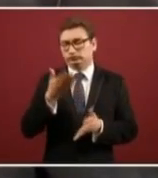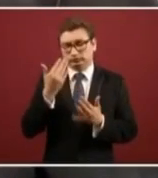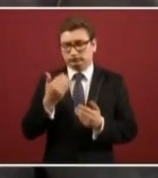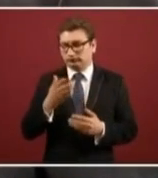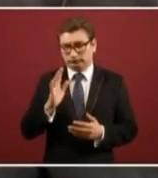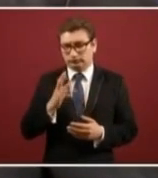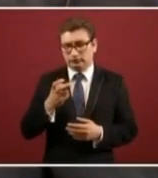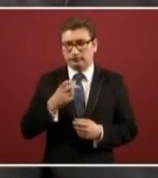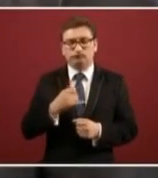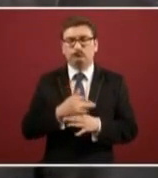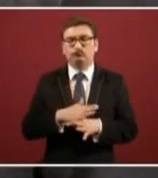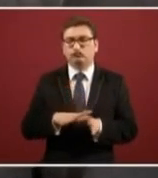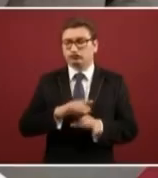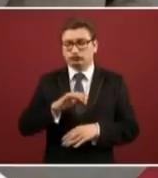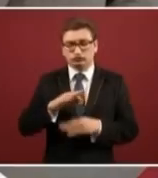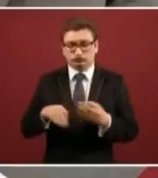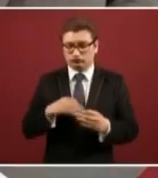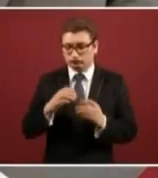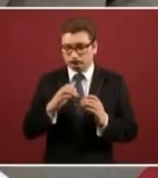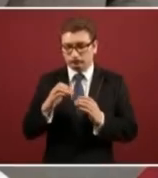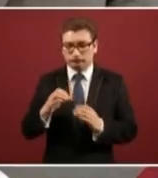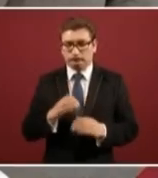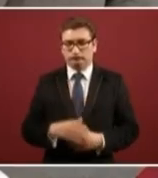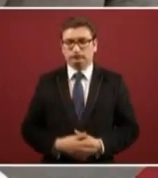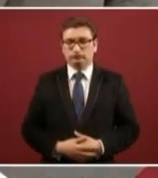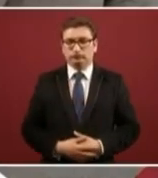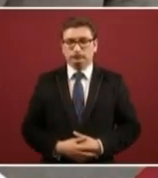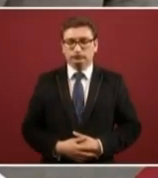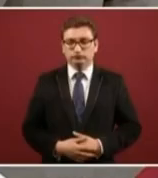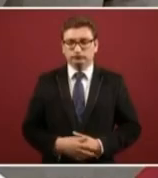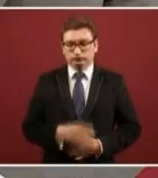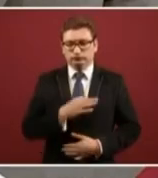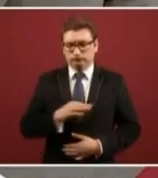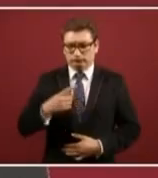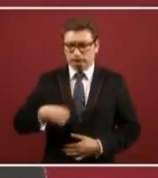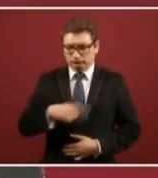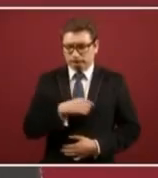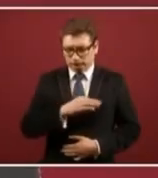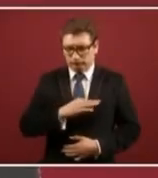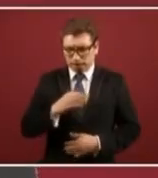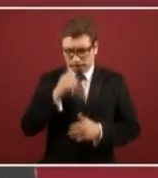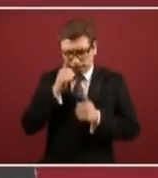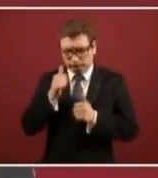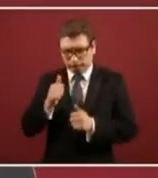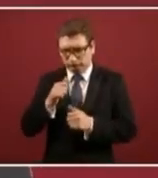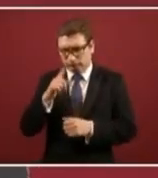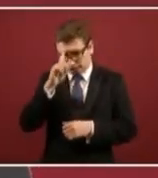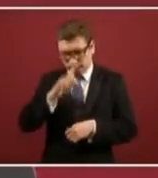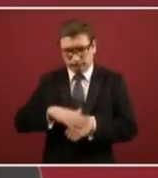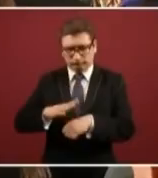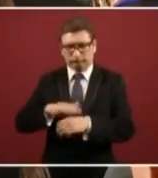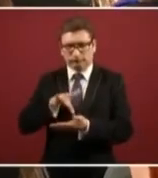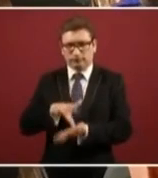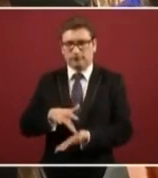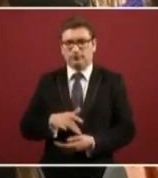tenemos que cuidar, ¿no? Pero nosotros los asesoramos y los